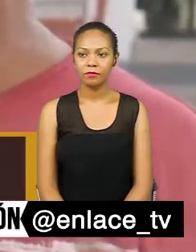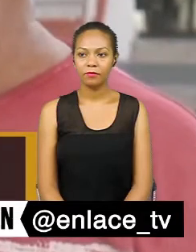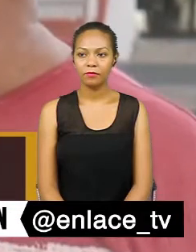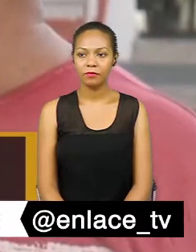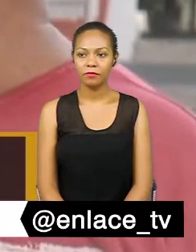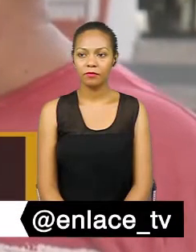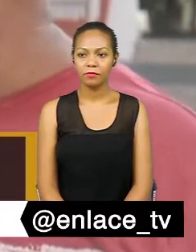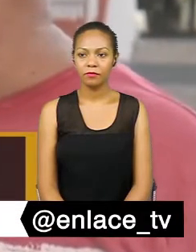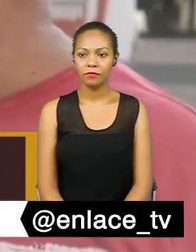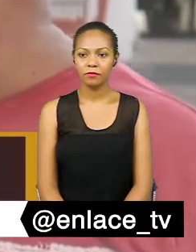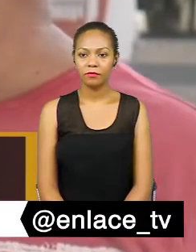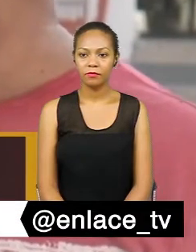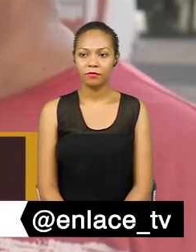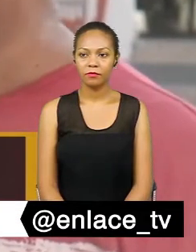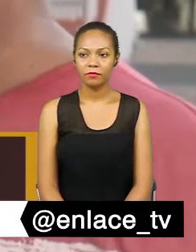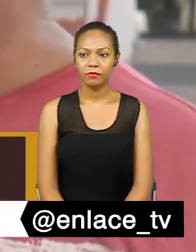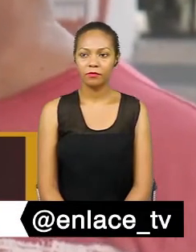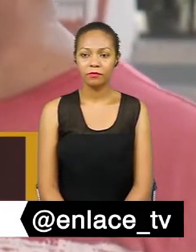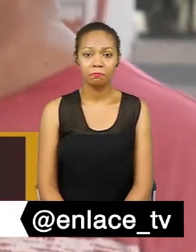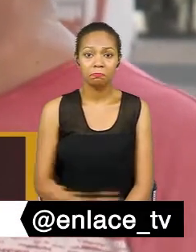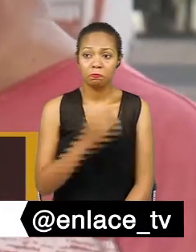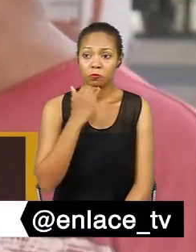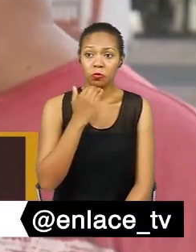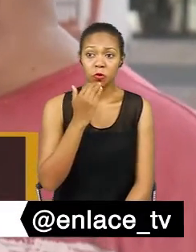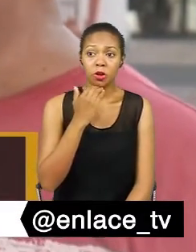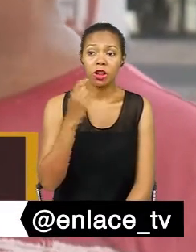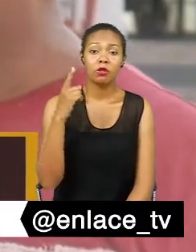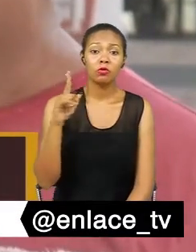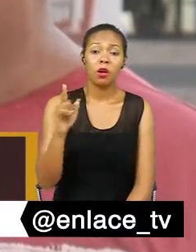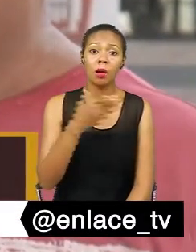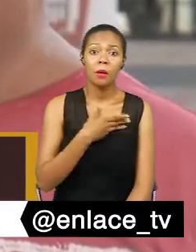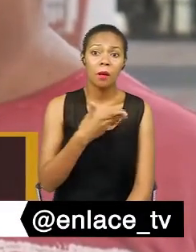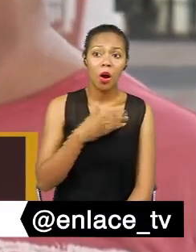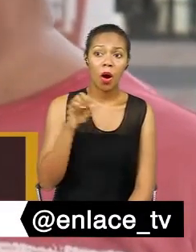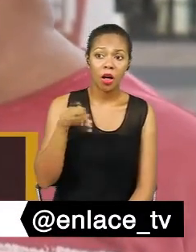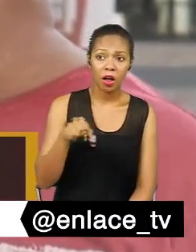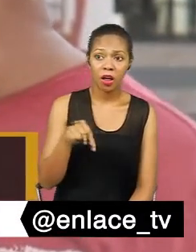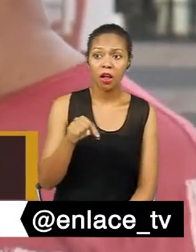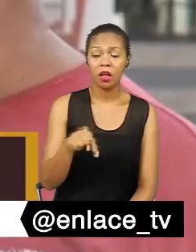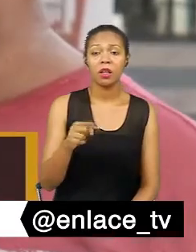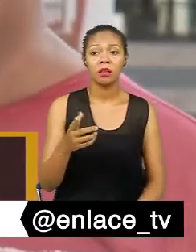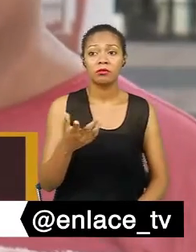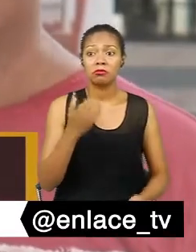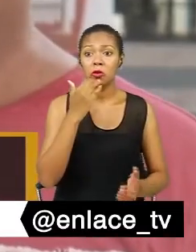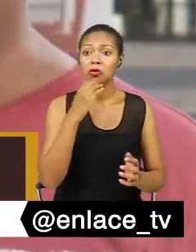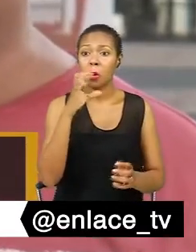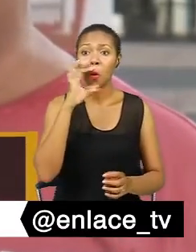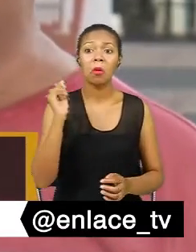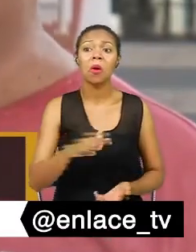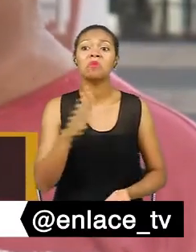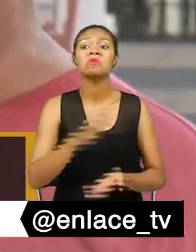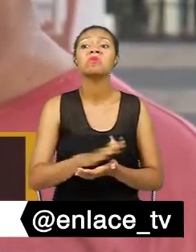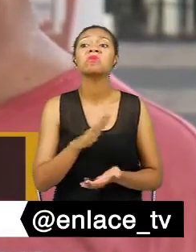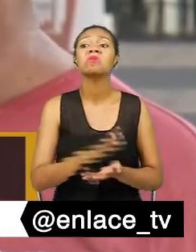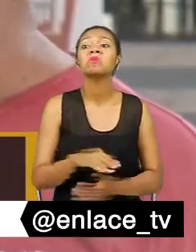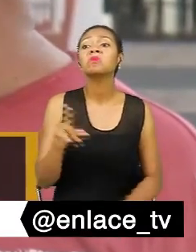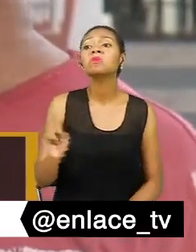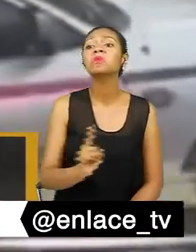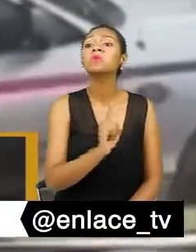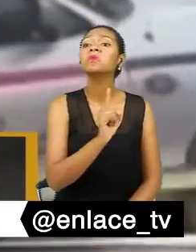Sabemos si está en Bucaramanga, en la casa de la mamá o aquí en la casa de la hermana, no sabemos. La cuestión es que él se mueve tranquilamente porque en este instante no hay una